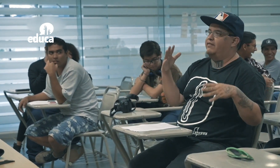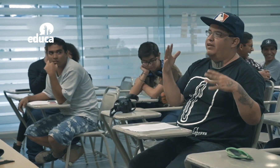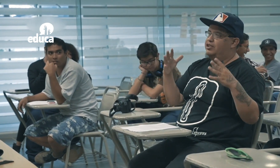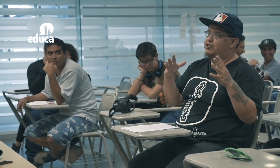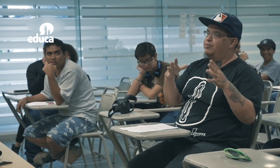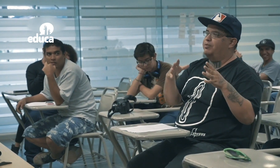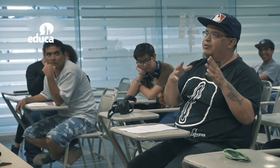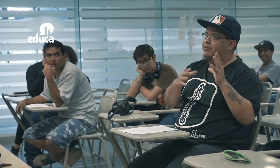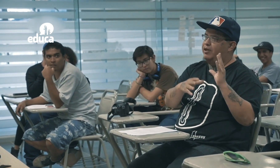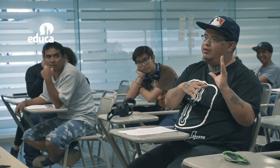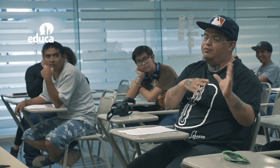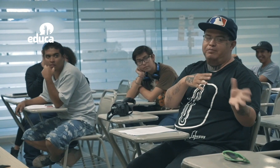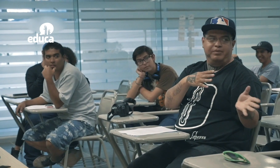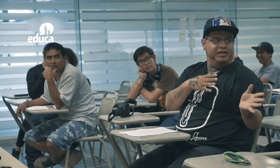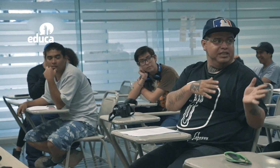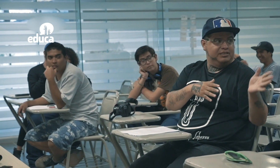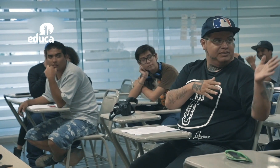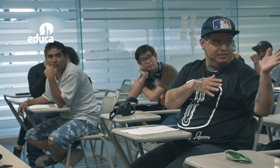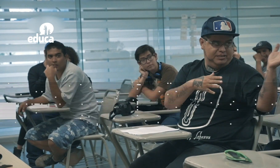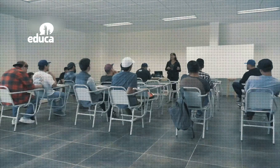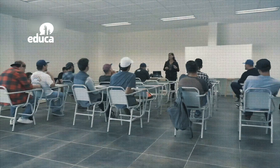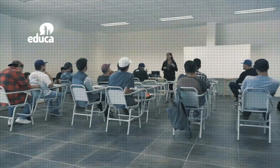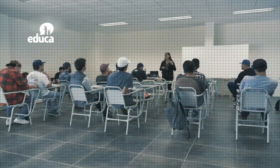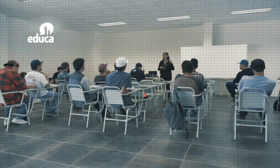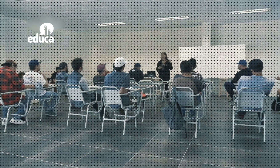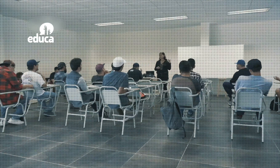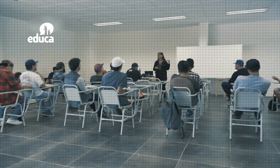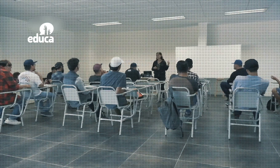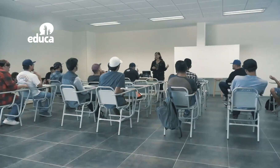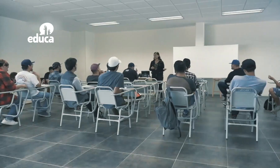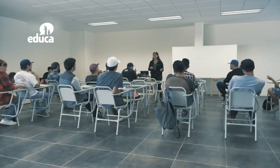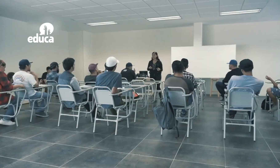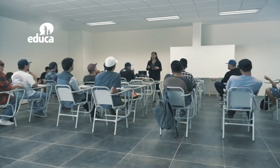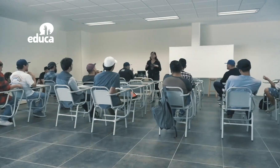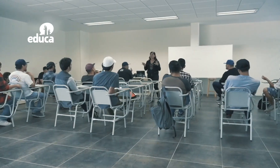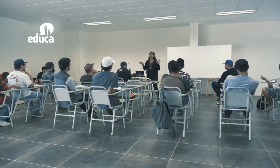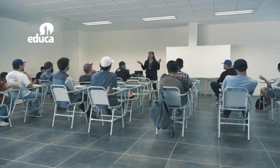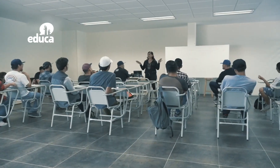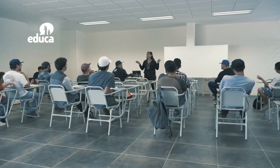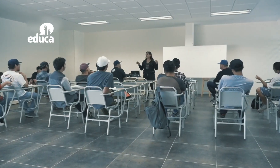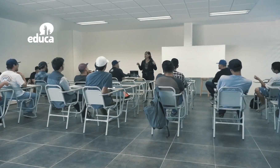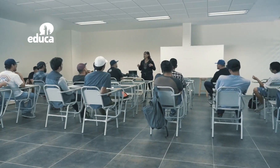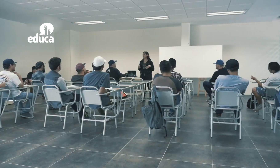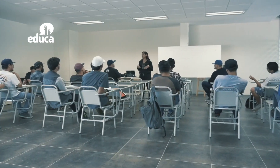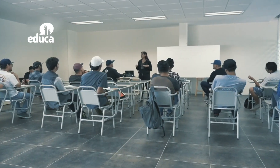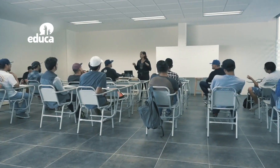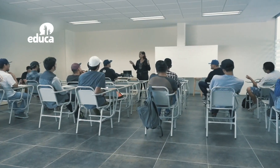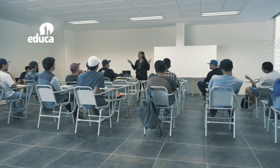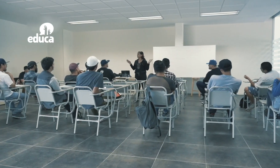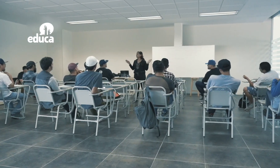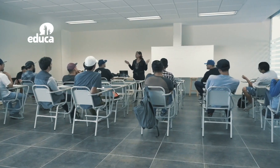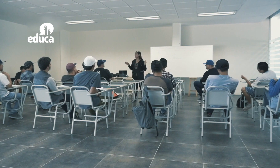que tienen que ver con lo que ellos hacen, ¿no? Y que a final de cuentas no los limite, sino que aporte algo a su propio trabajo. Y así fue como